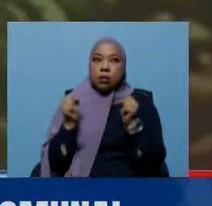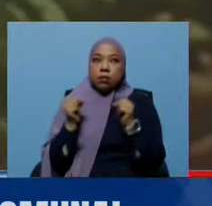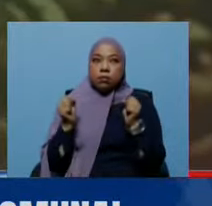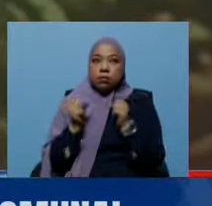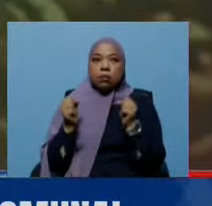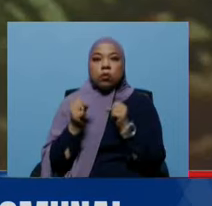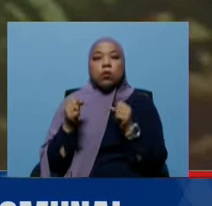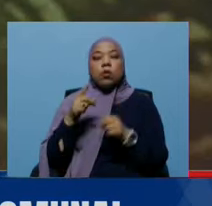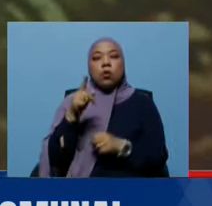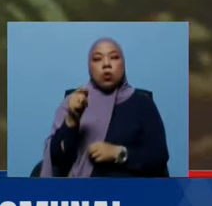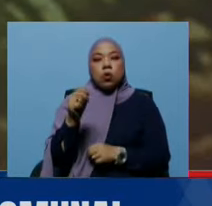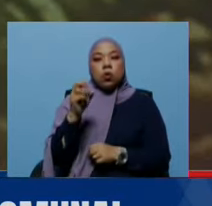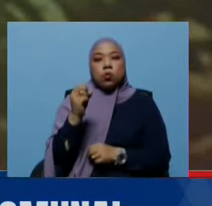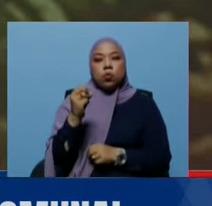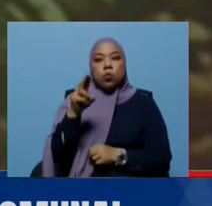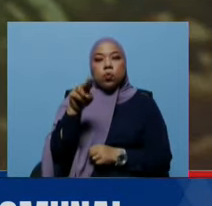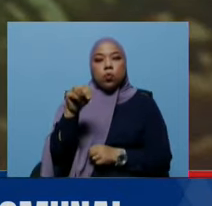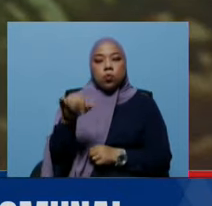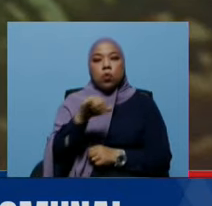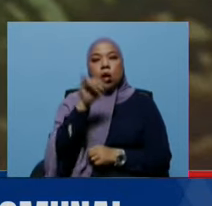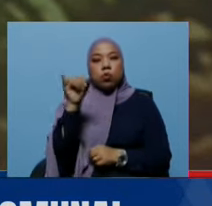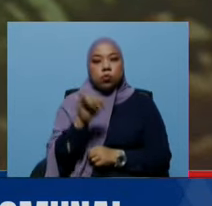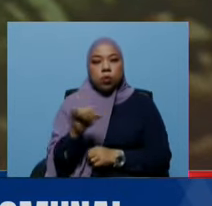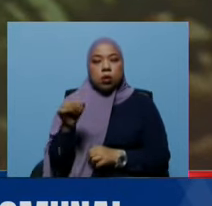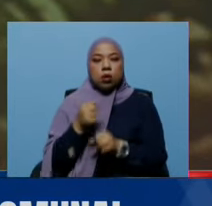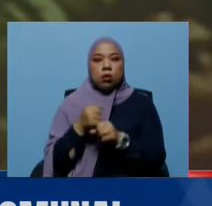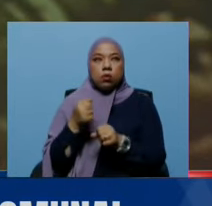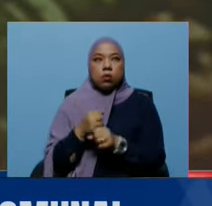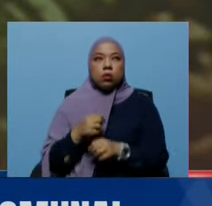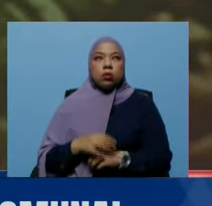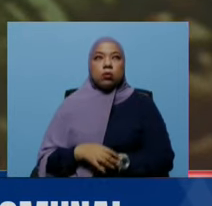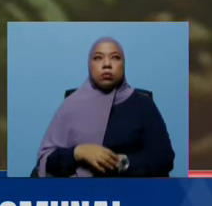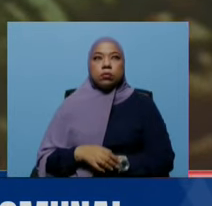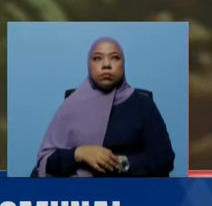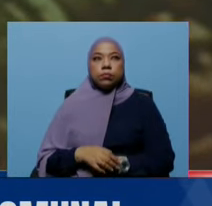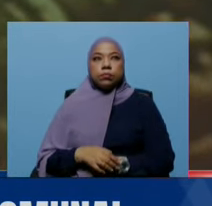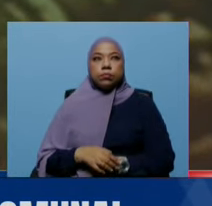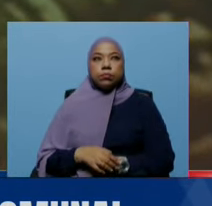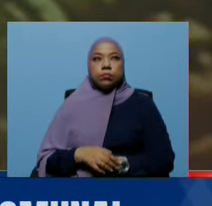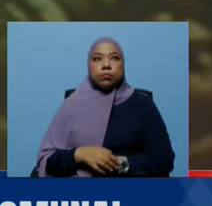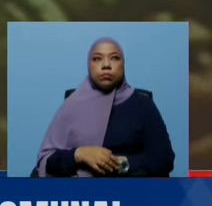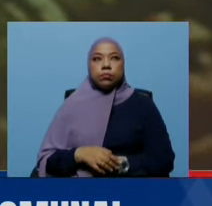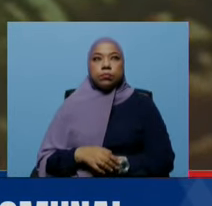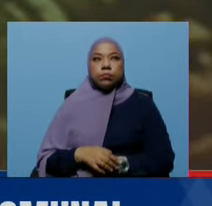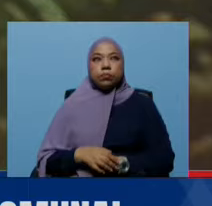de Tucaní, La Azulita. También están por acá